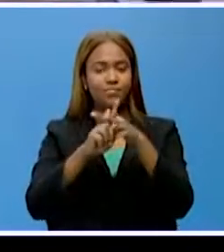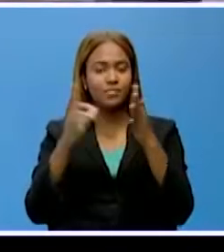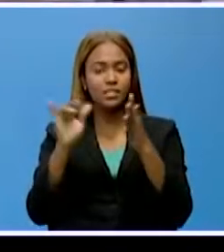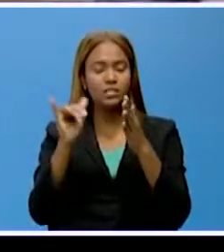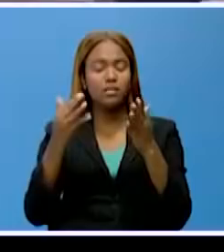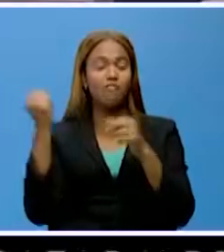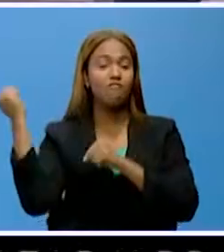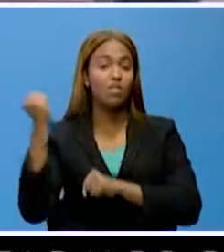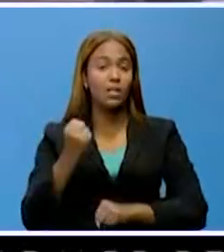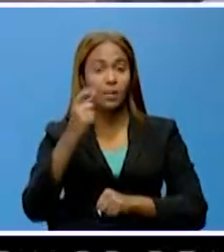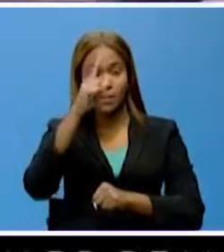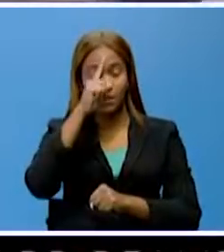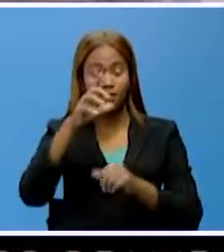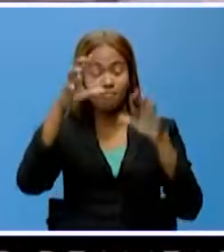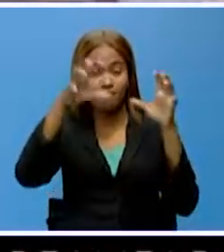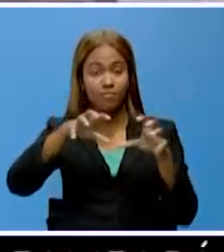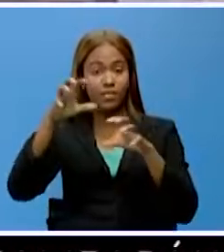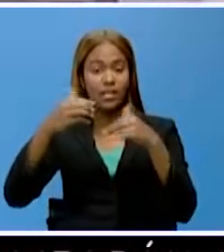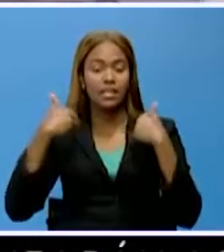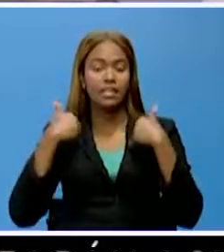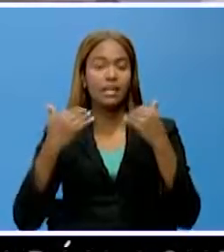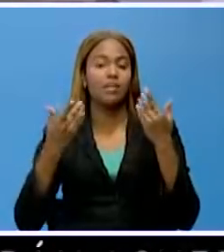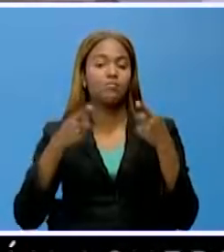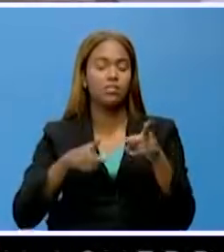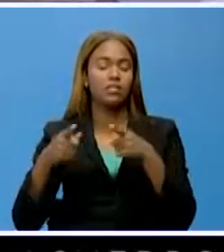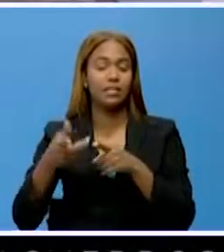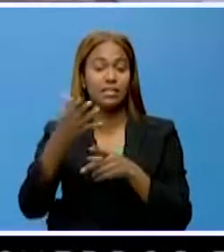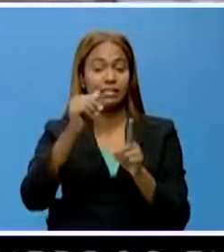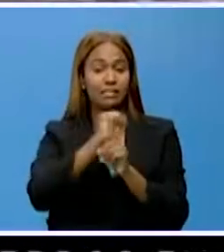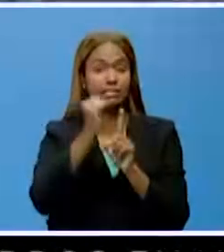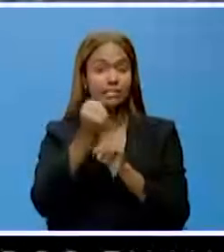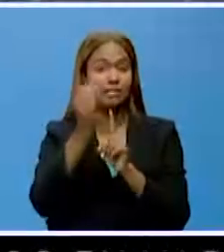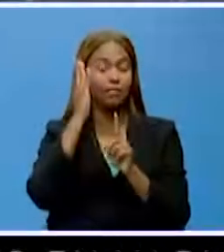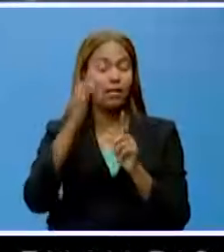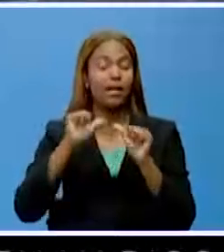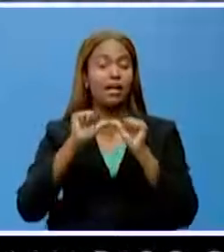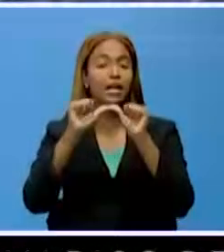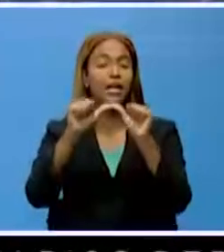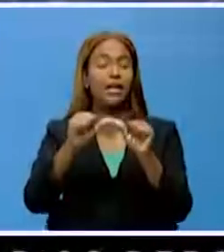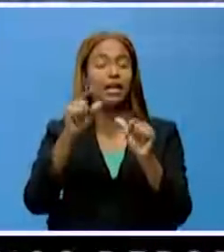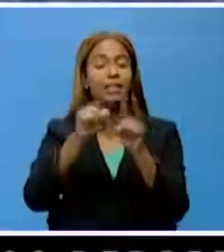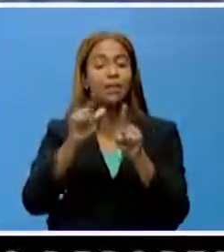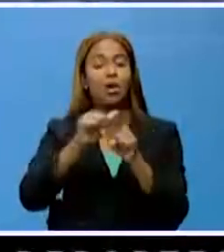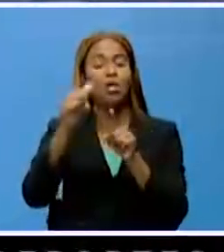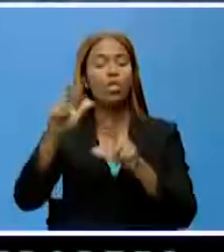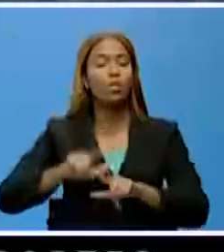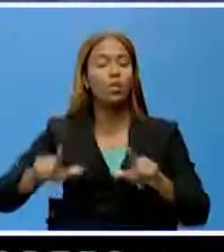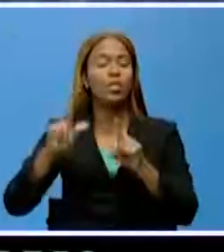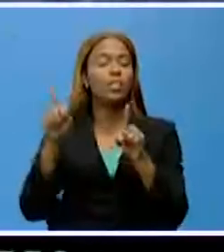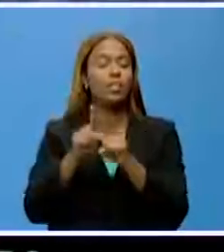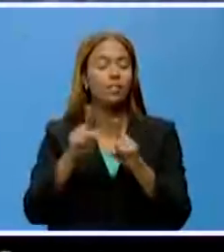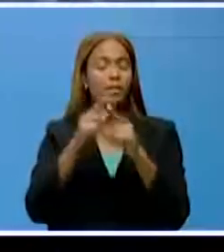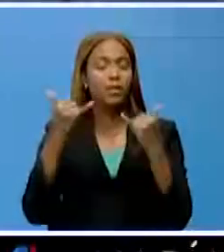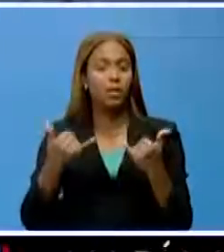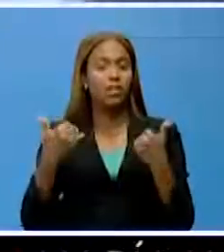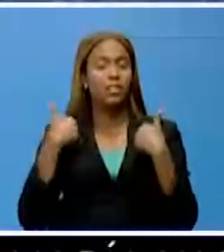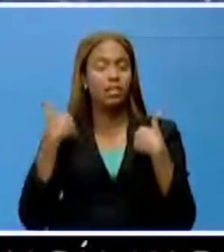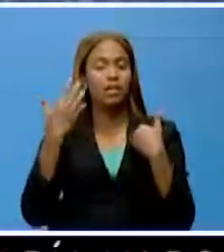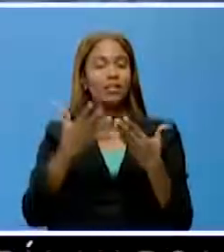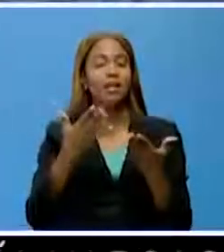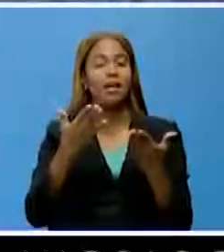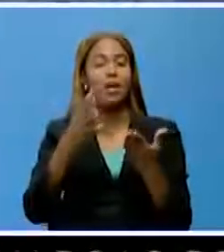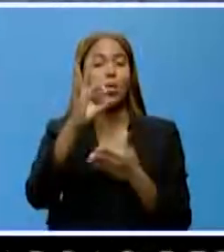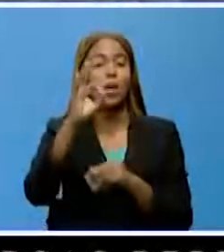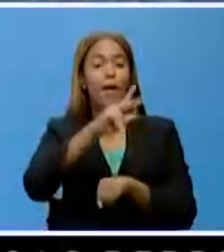y a la intensidad de las precipitaciones que han estado ocurriendo. Estas condiciones se extenderán gradualmente hacia otras localidades que igual también es bueno mencionar las